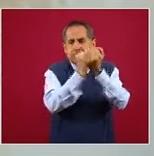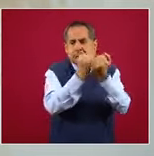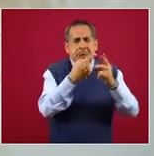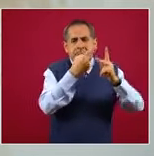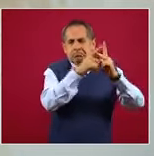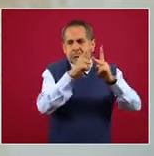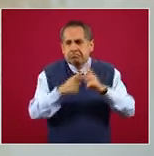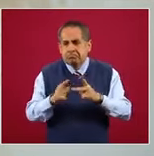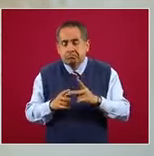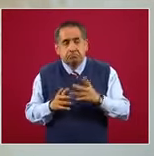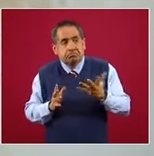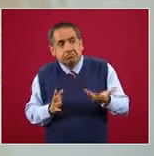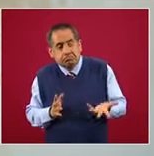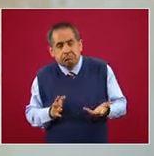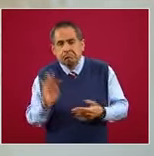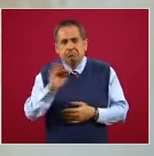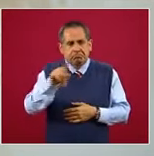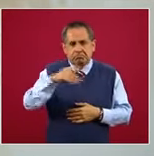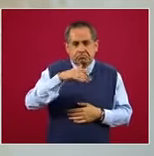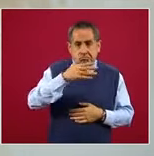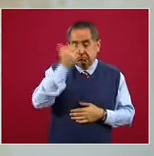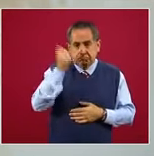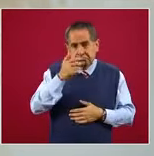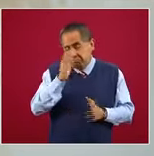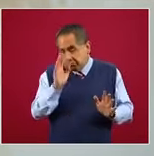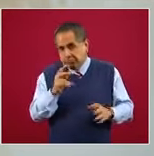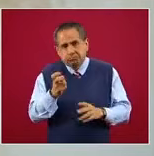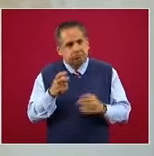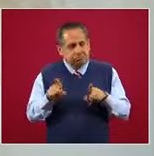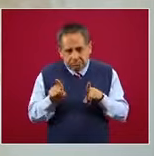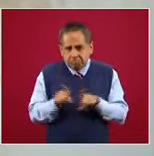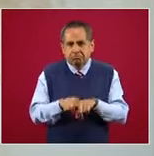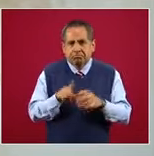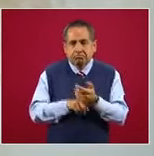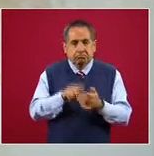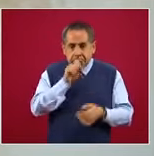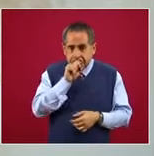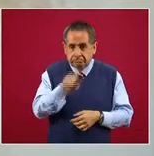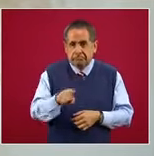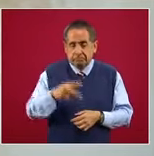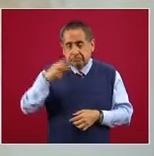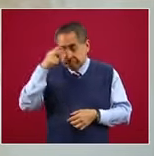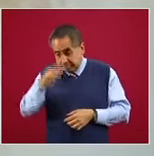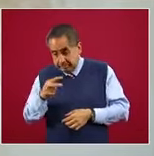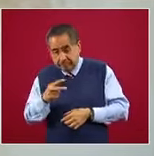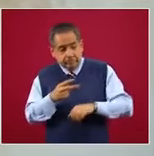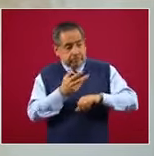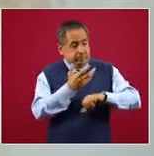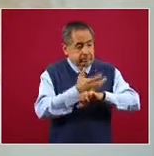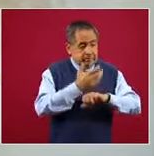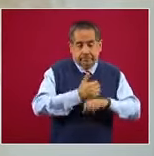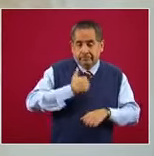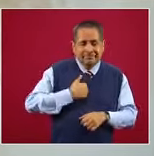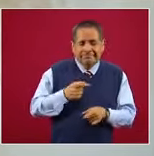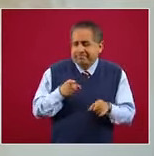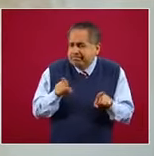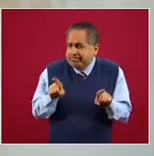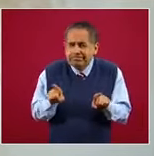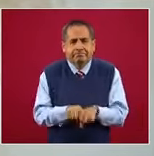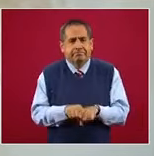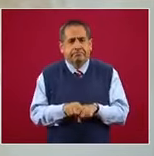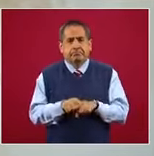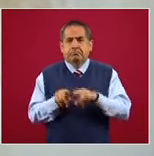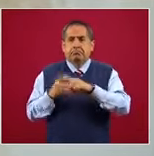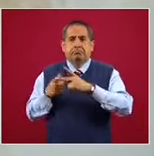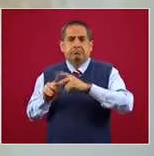semejante. Posiblemente muchos de ustedes no sabían esa situación, pero así fue. Simultáneamente Canadá y Estados Unidos